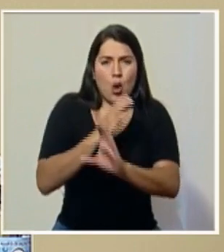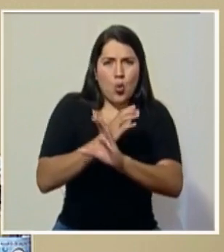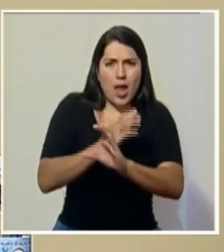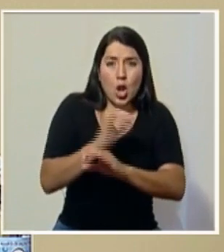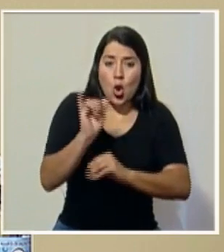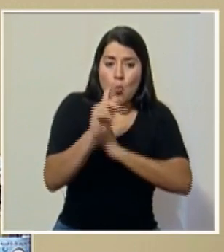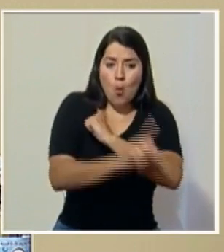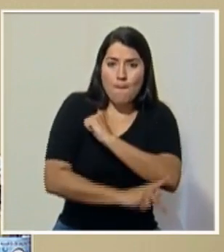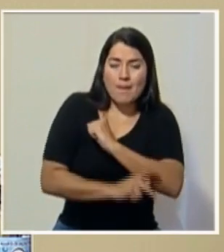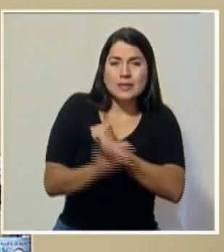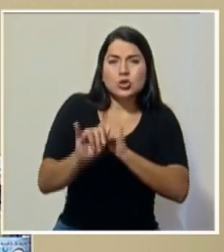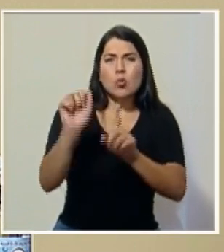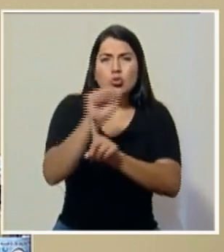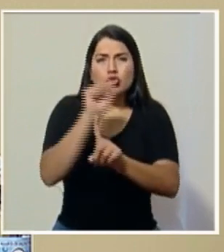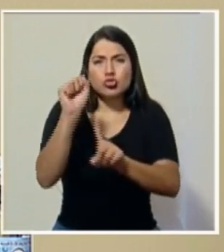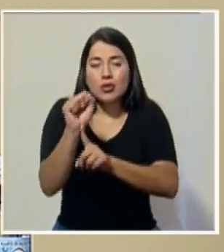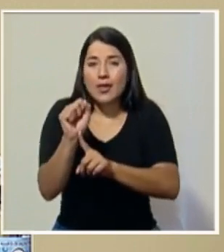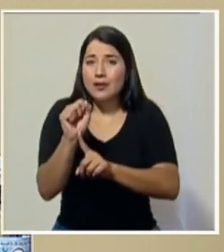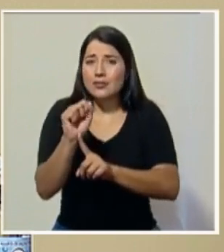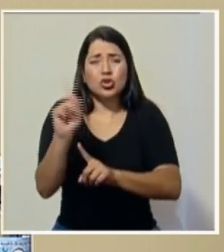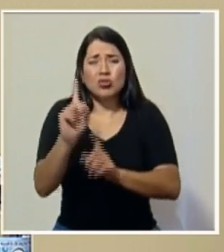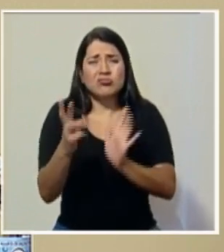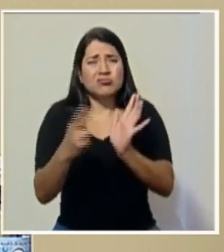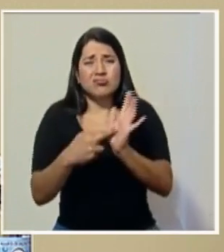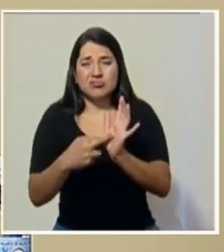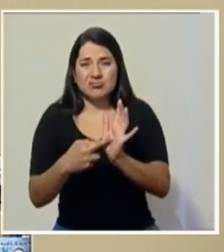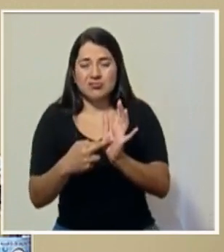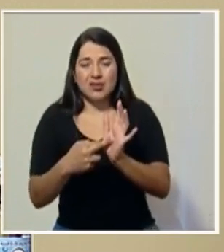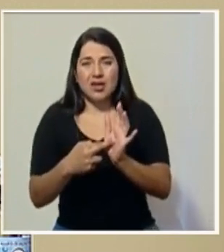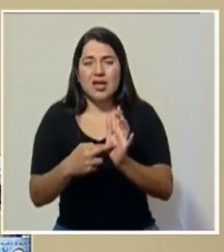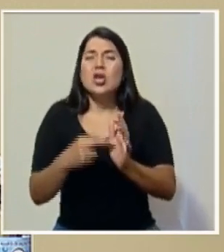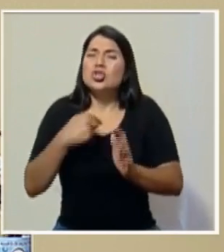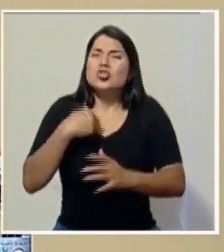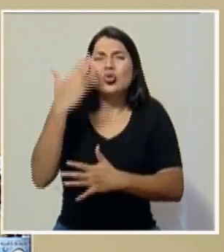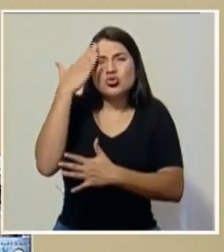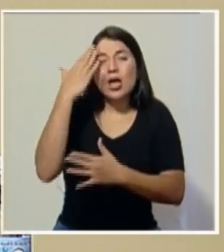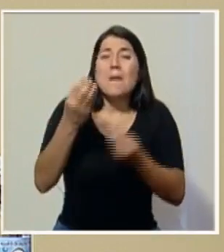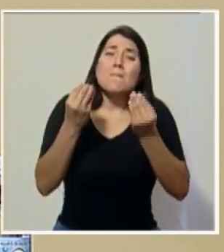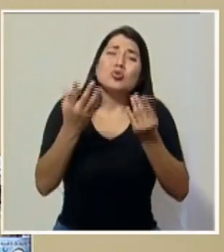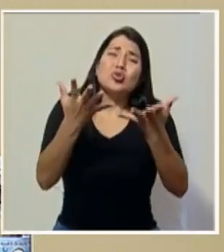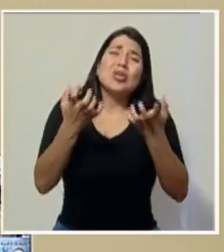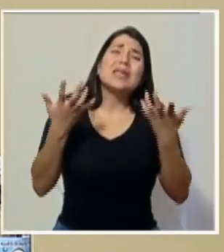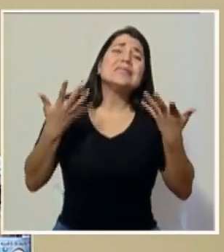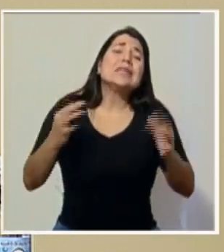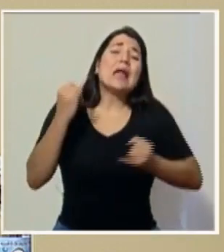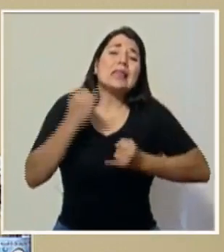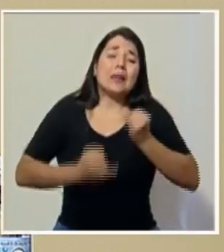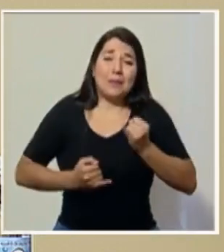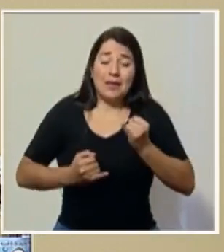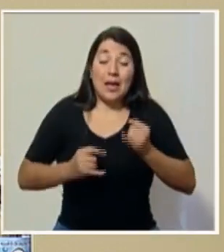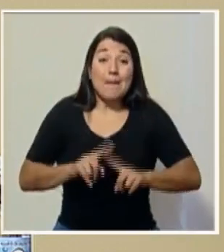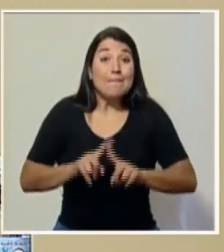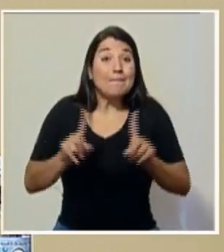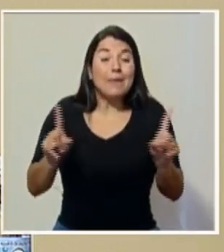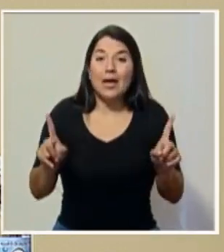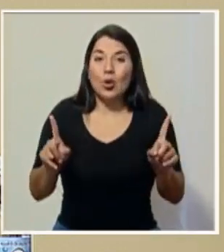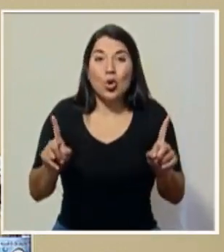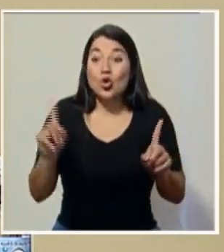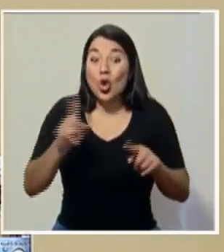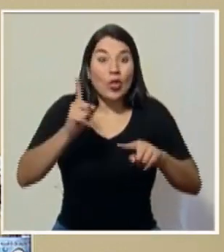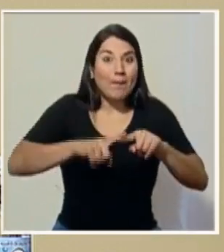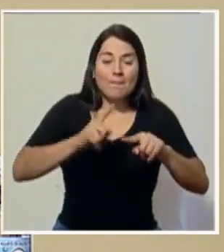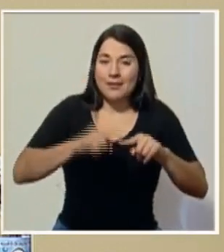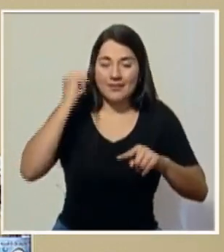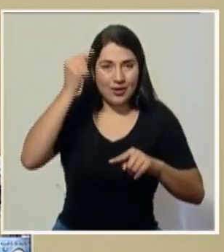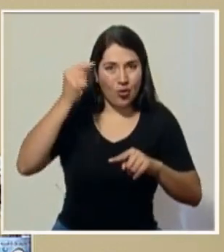como personas. No se va a repetir. Y yo sé que muchos quieren ya que termine esto, pero todavía no es el